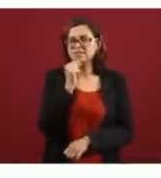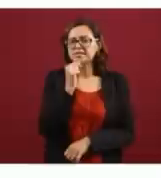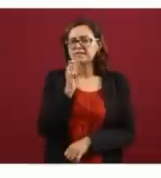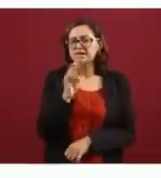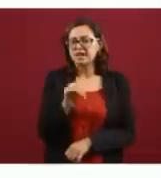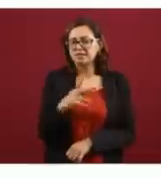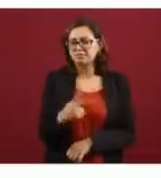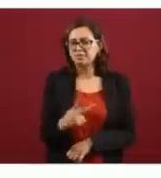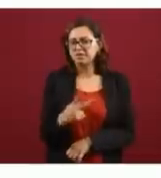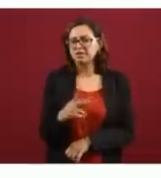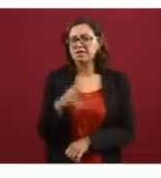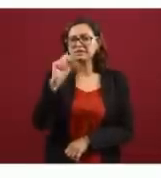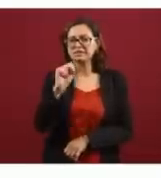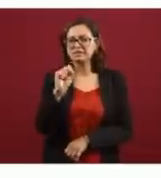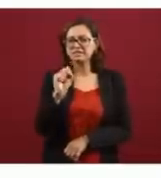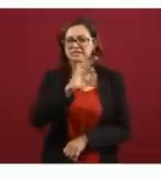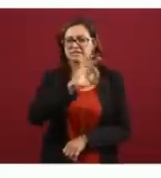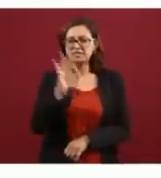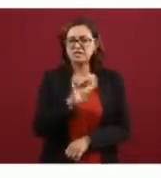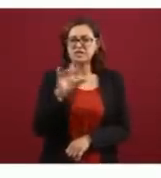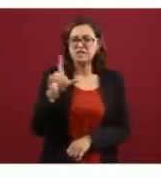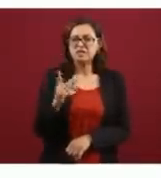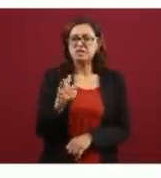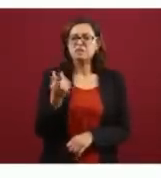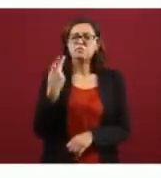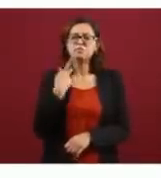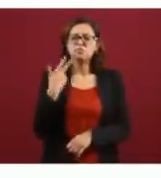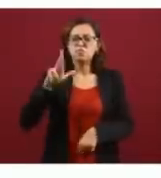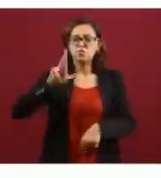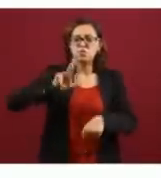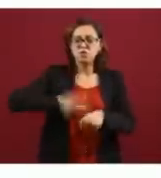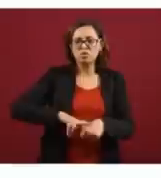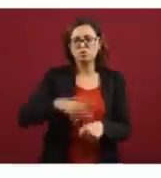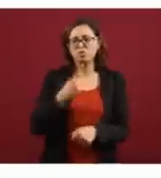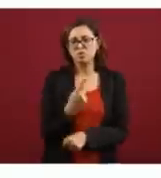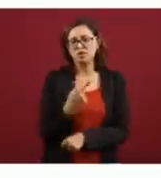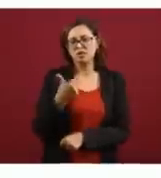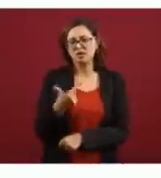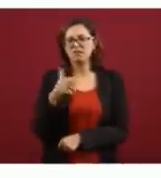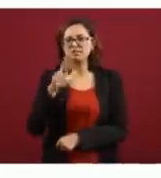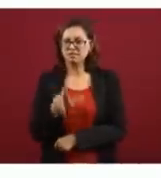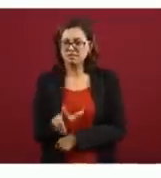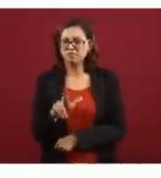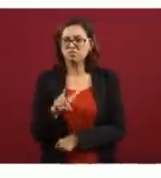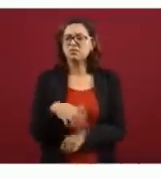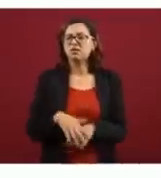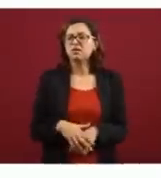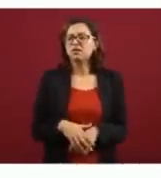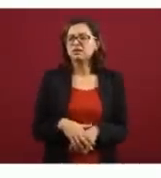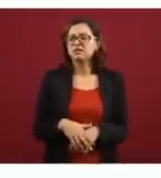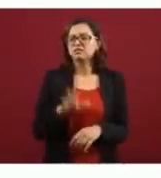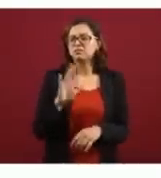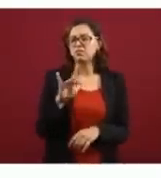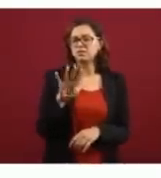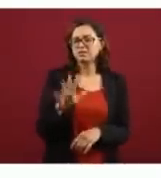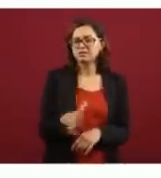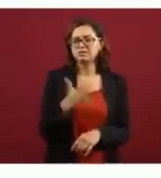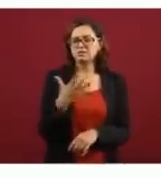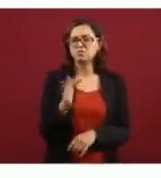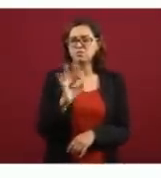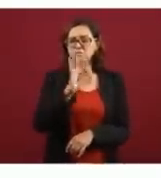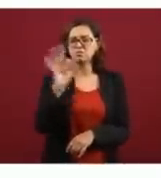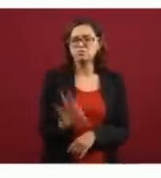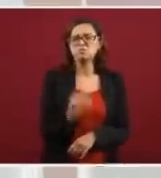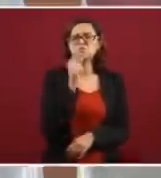60% funcionarios personal de la entonces Procuraduría General de la República y